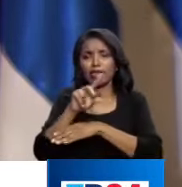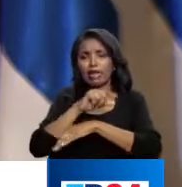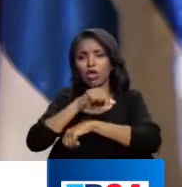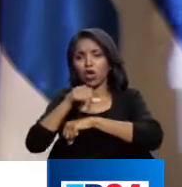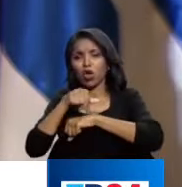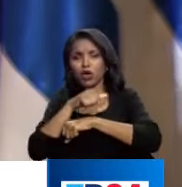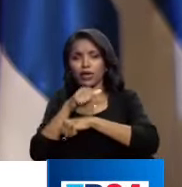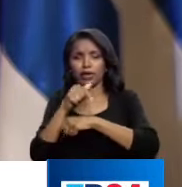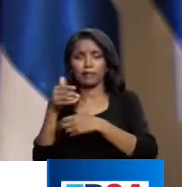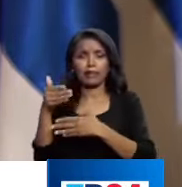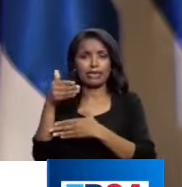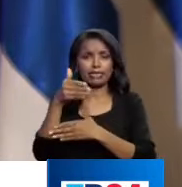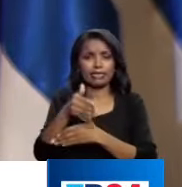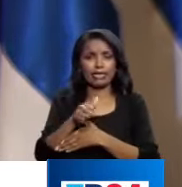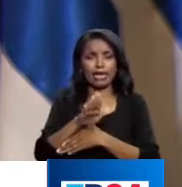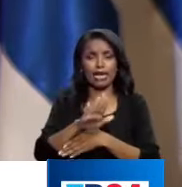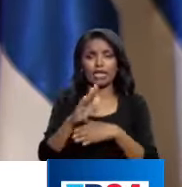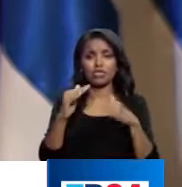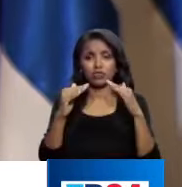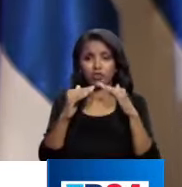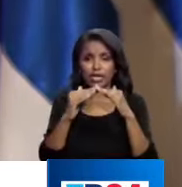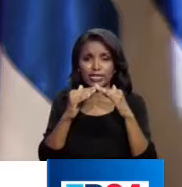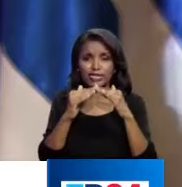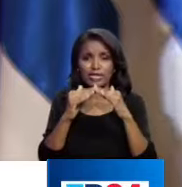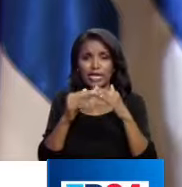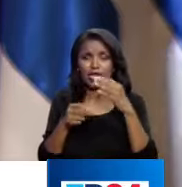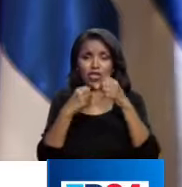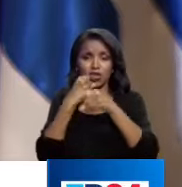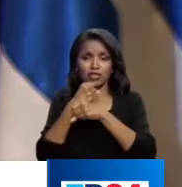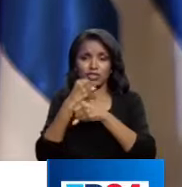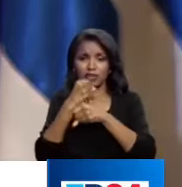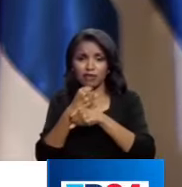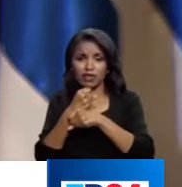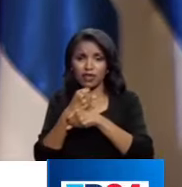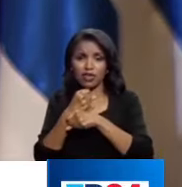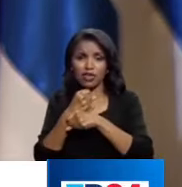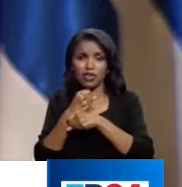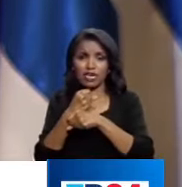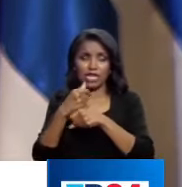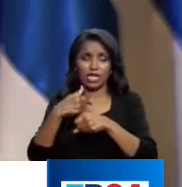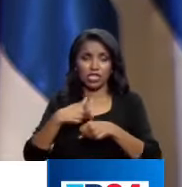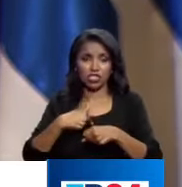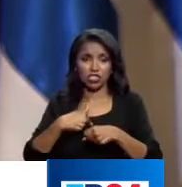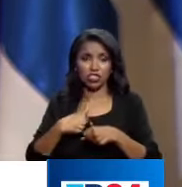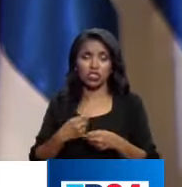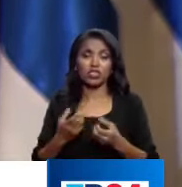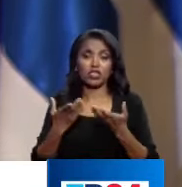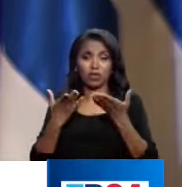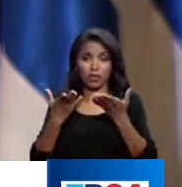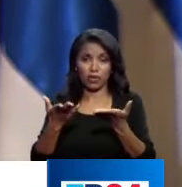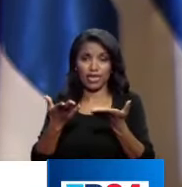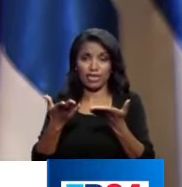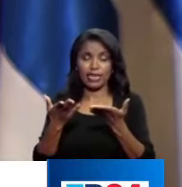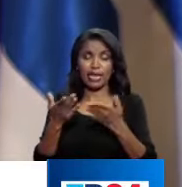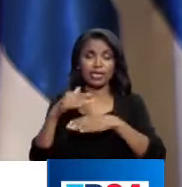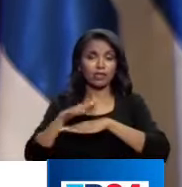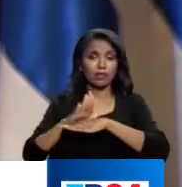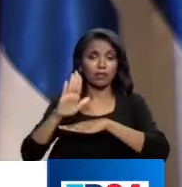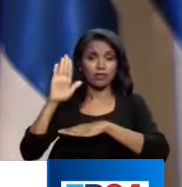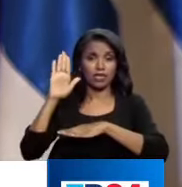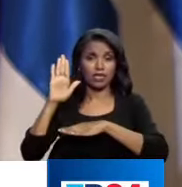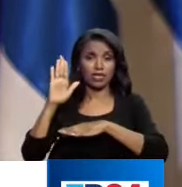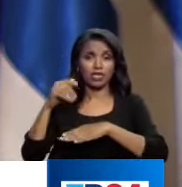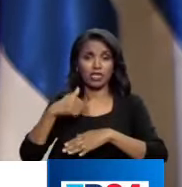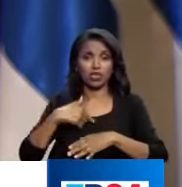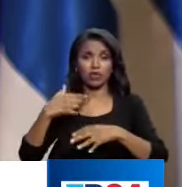2 y 3 horas para poder llegar a tu casa, las obras e infraestructura que te estoy prometiendo y que voy